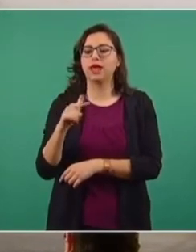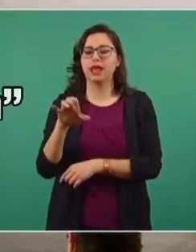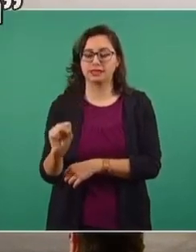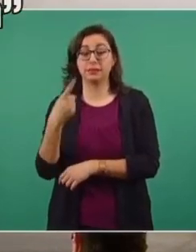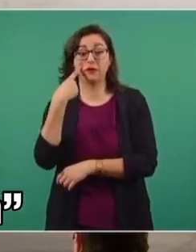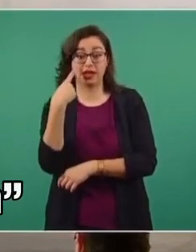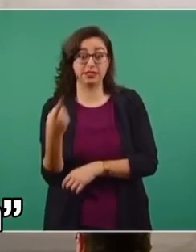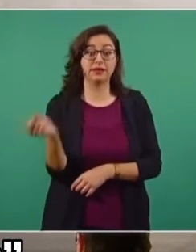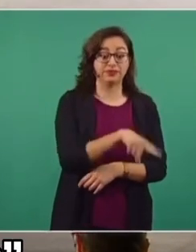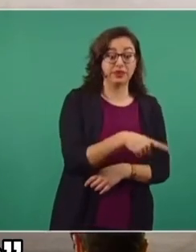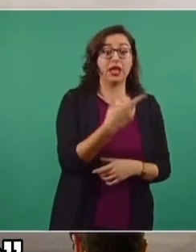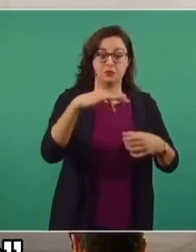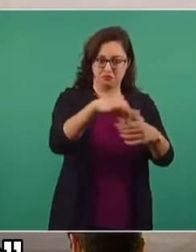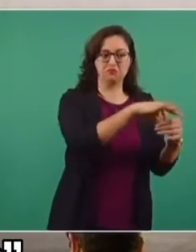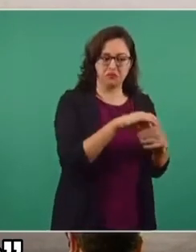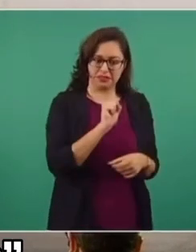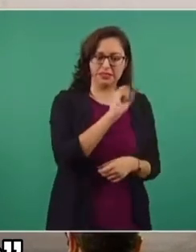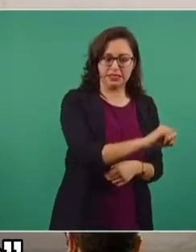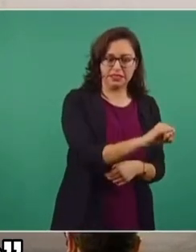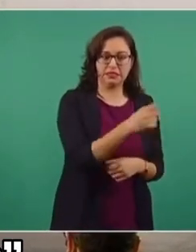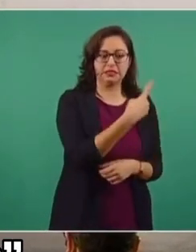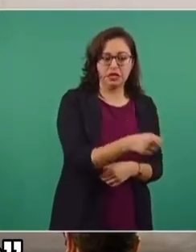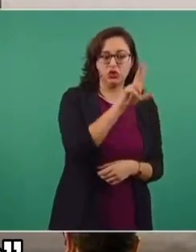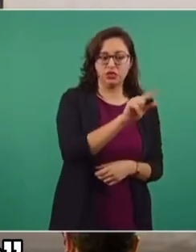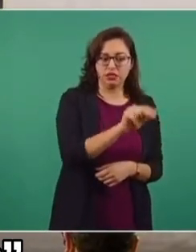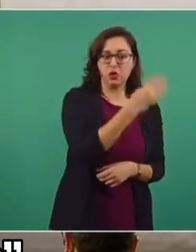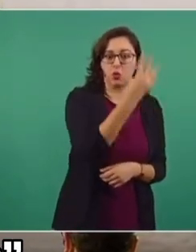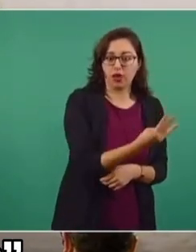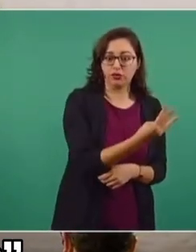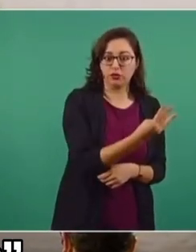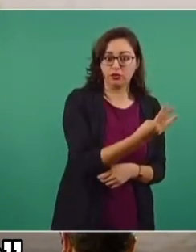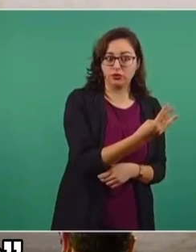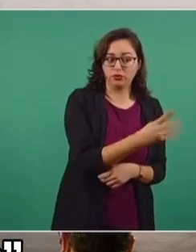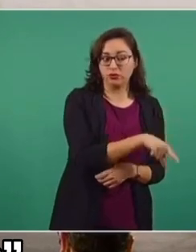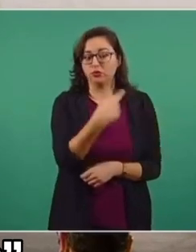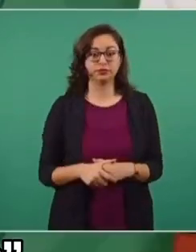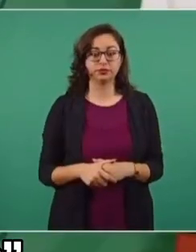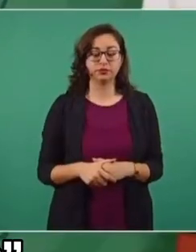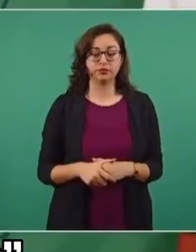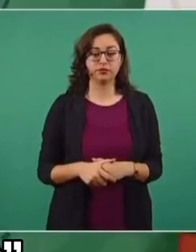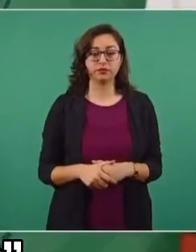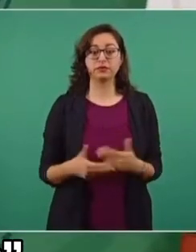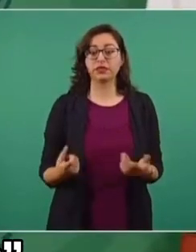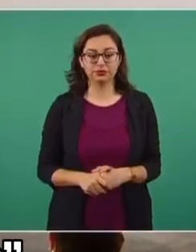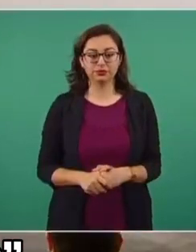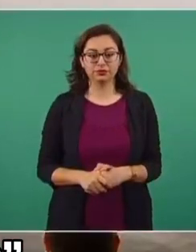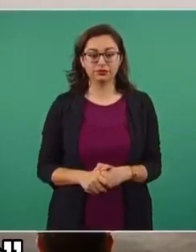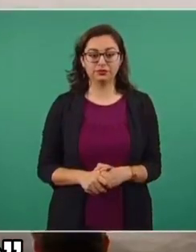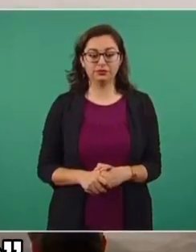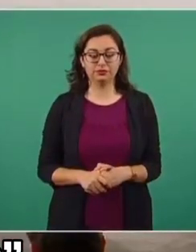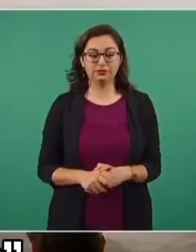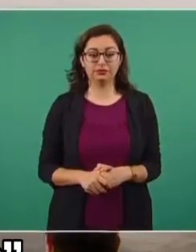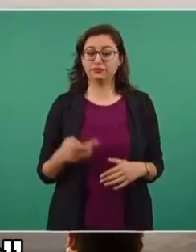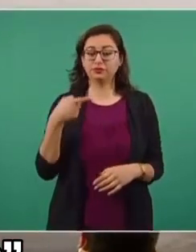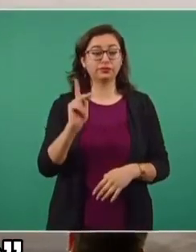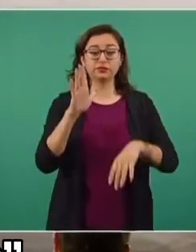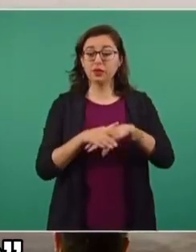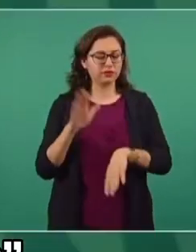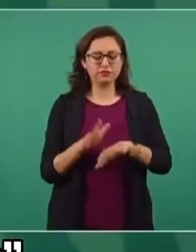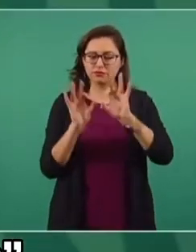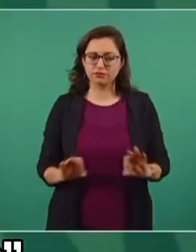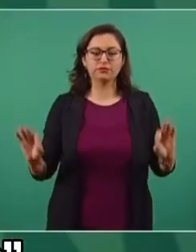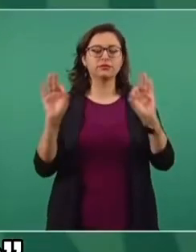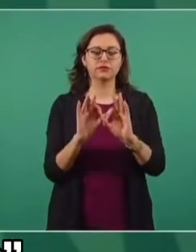184 de 300. Si hago bien las cuentas, el resto son 126. 116. Pero lo más importante de